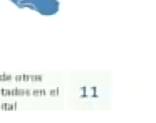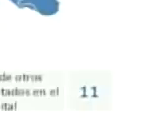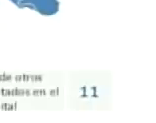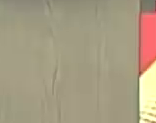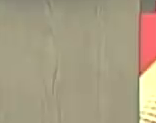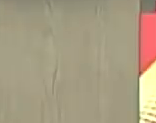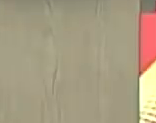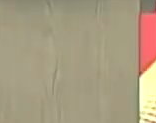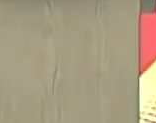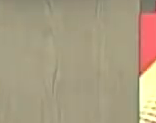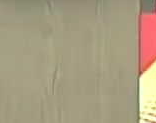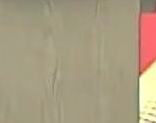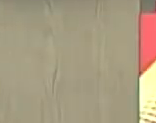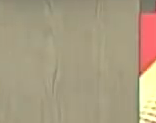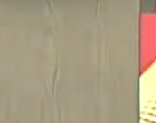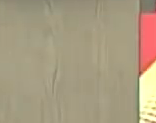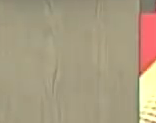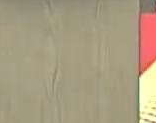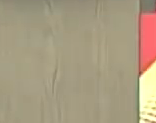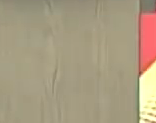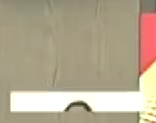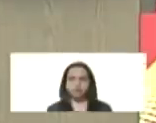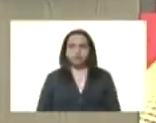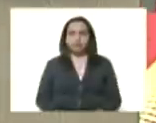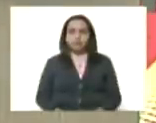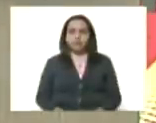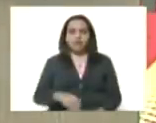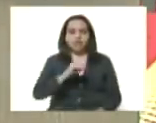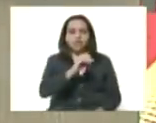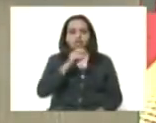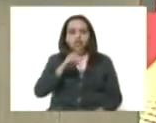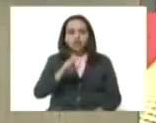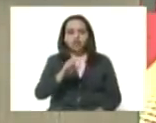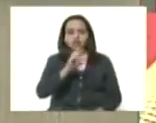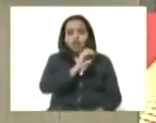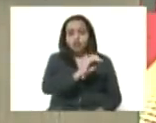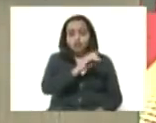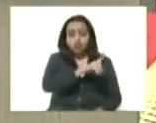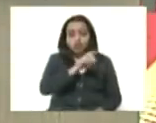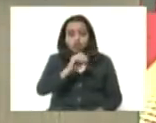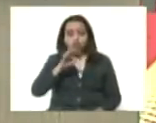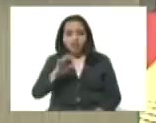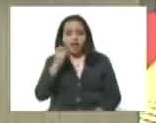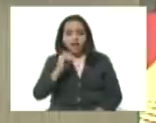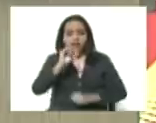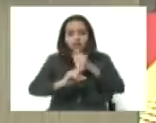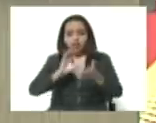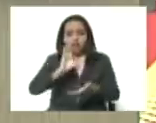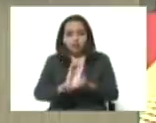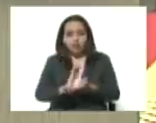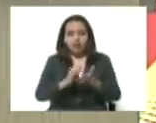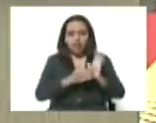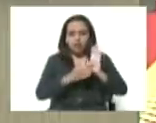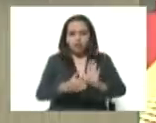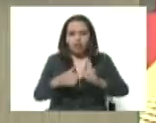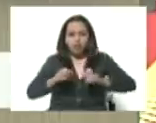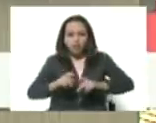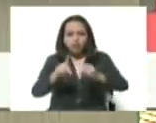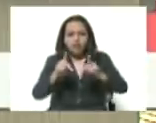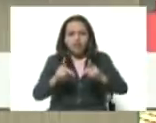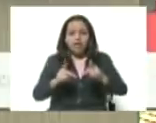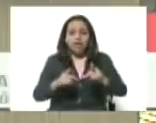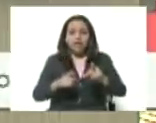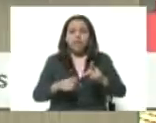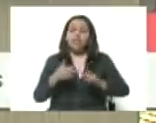Distrito Capital y que demuestran ciertamente la pertinencia y la oportunidad cuando